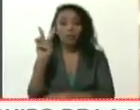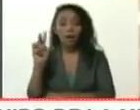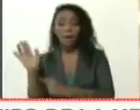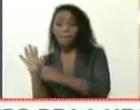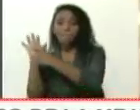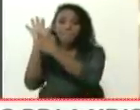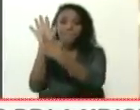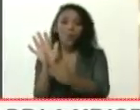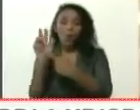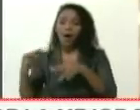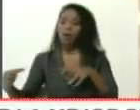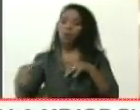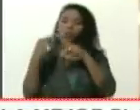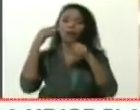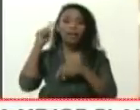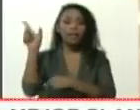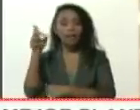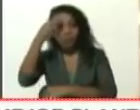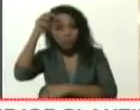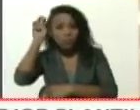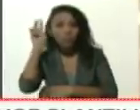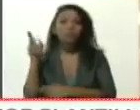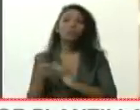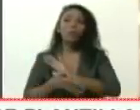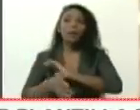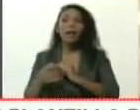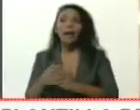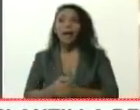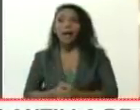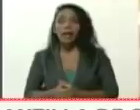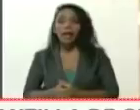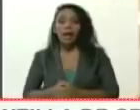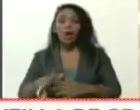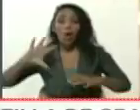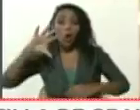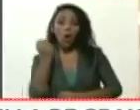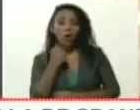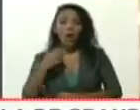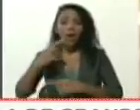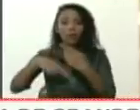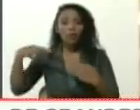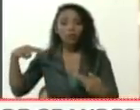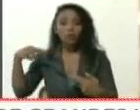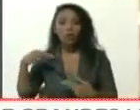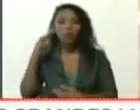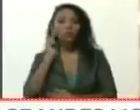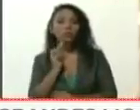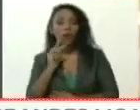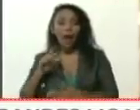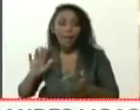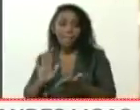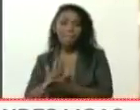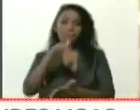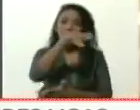en este encuentro el canciller, por supuesto, todo lo que tiene que ver a los logros de la Revolución Bolivariana, el impulso a las misiones sociales a